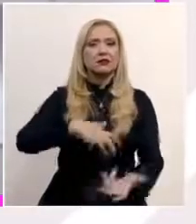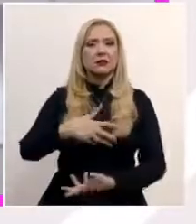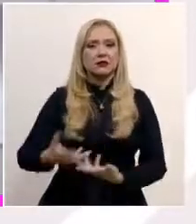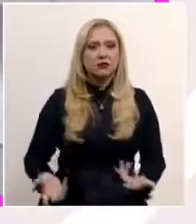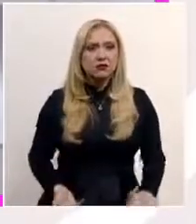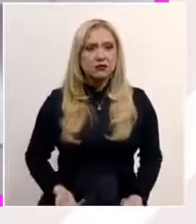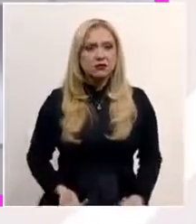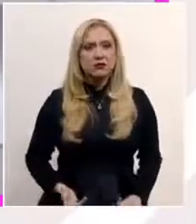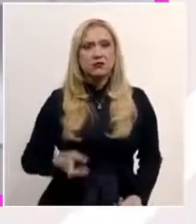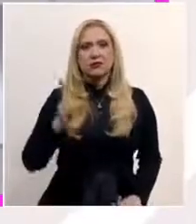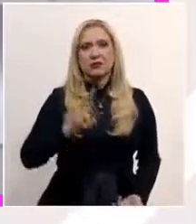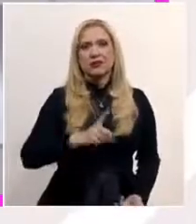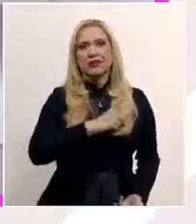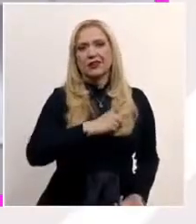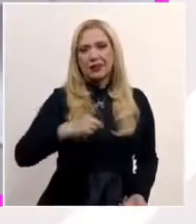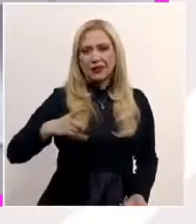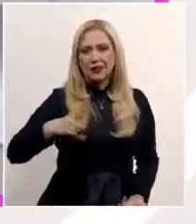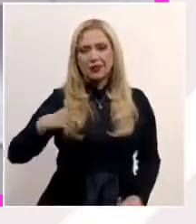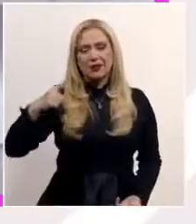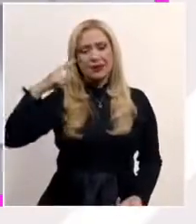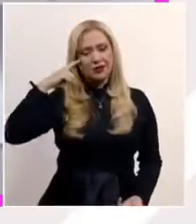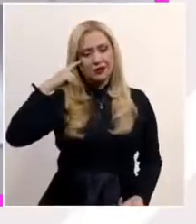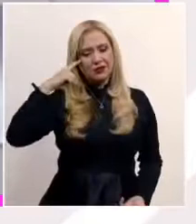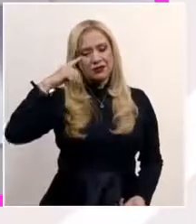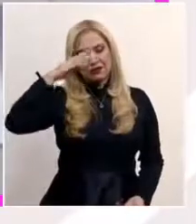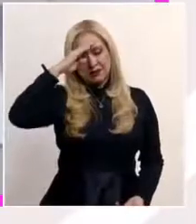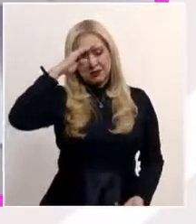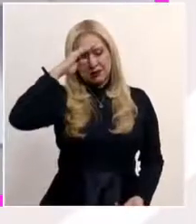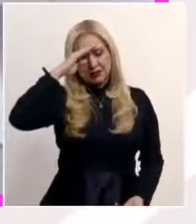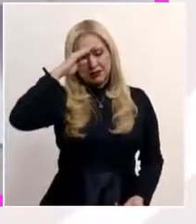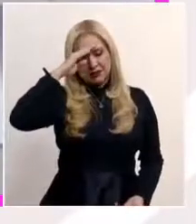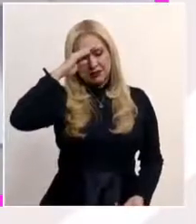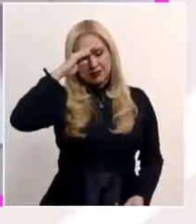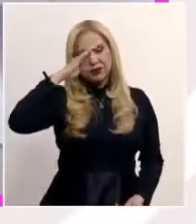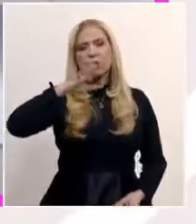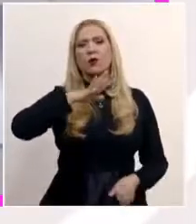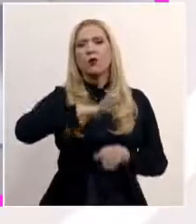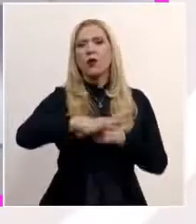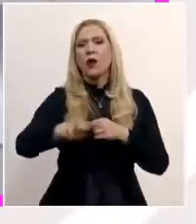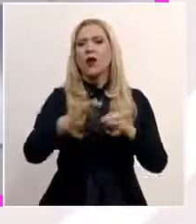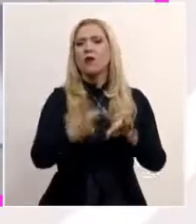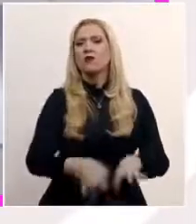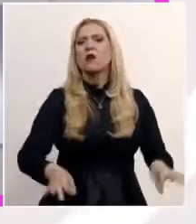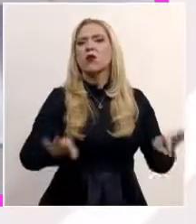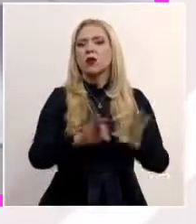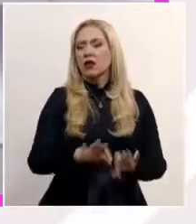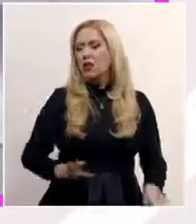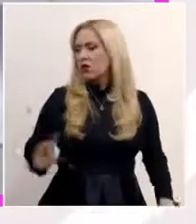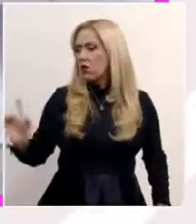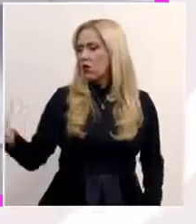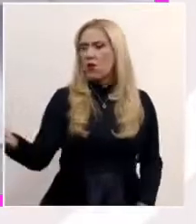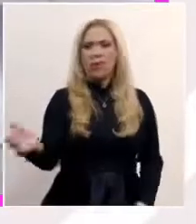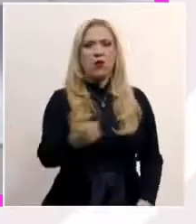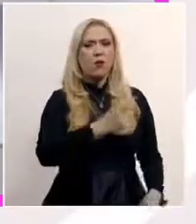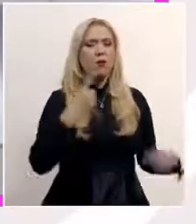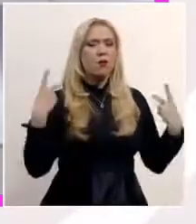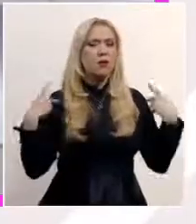que nos debe hacer de ponernos a pensar dónde están nuestras prioridades, ¿no? Como sociedad, ¿no?